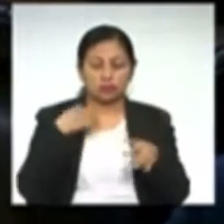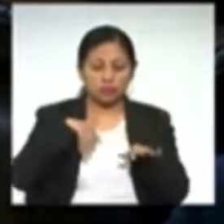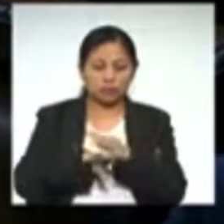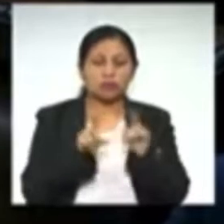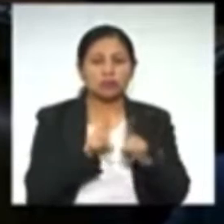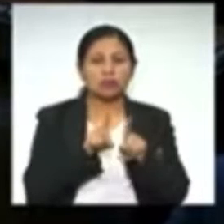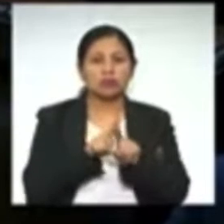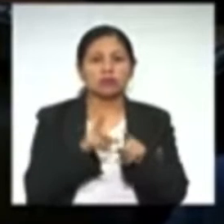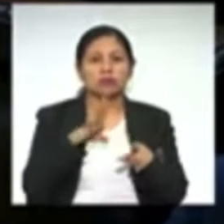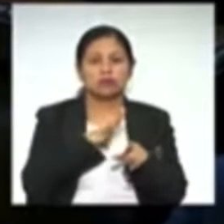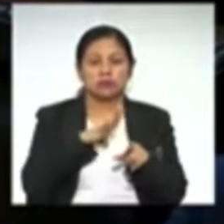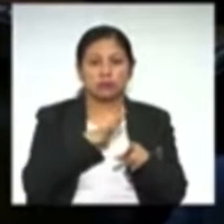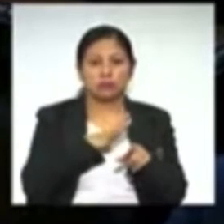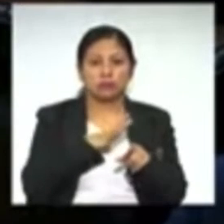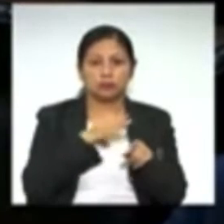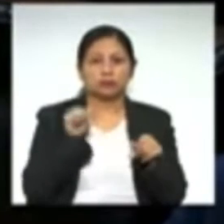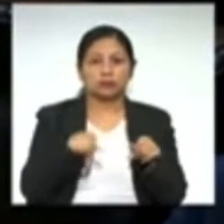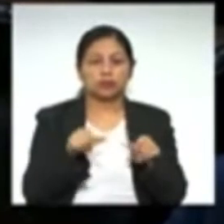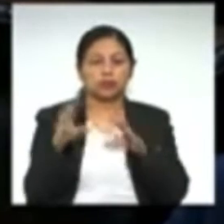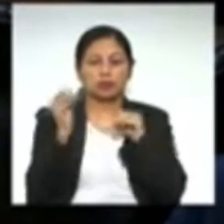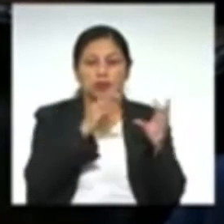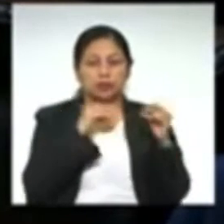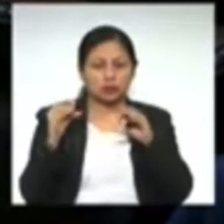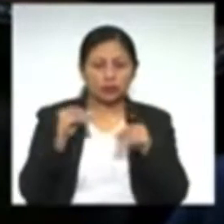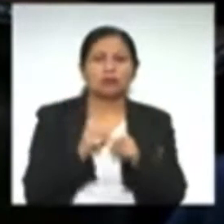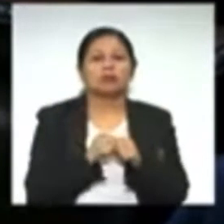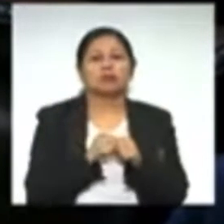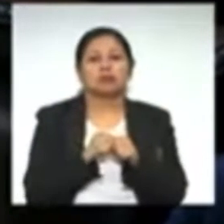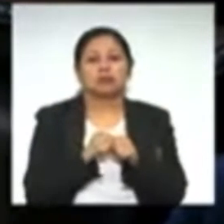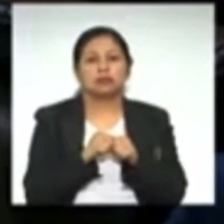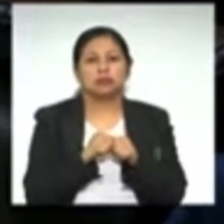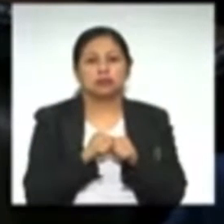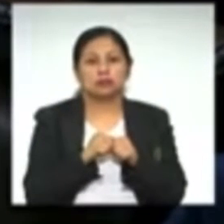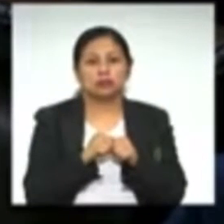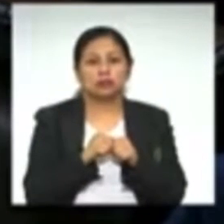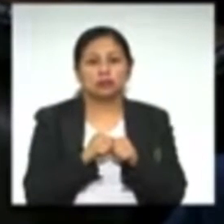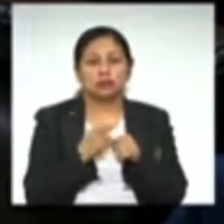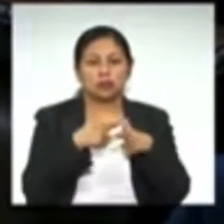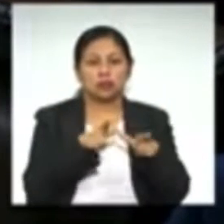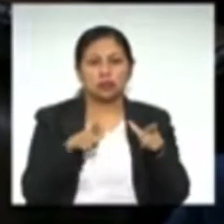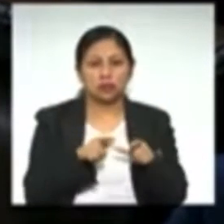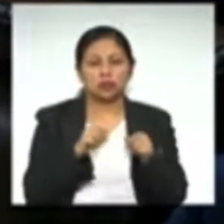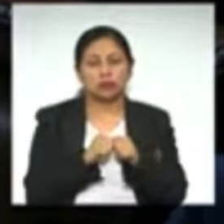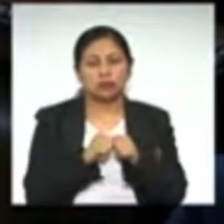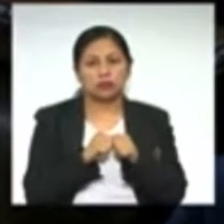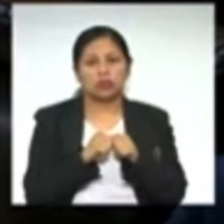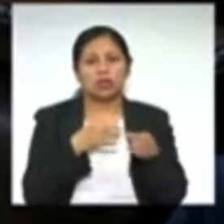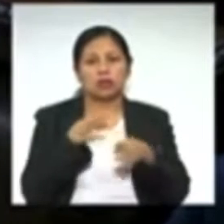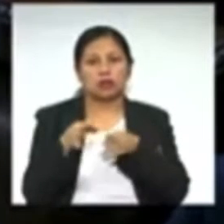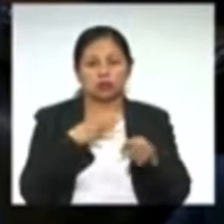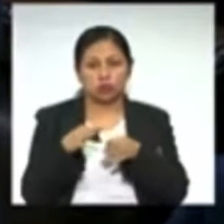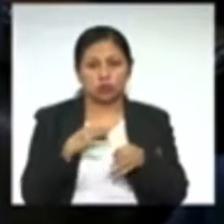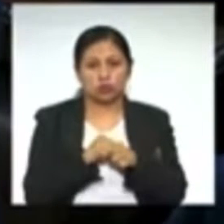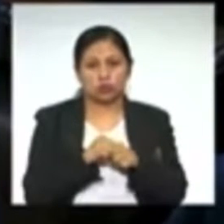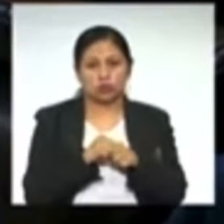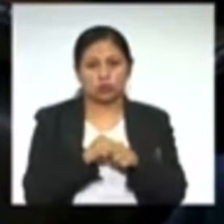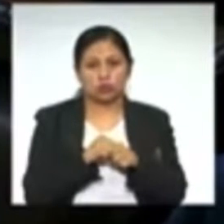a lo que hoy nos tiene en esta discusión, en lugar de